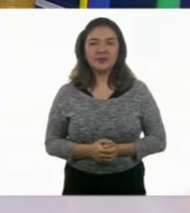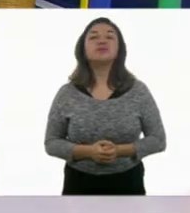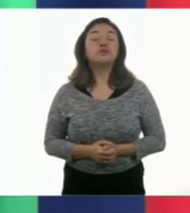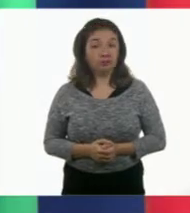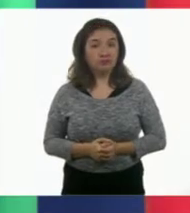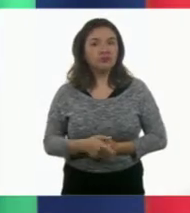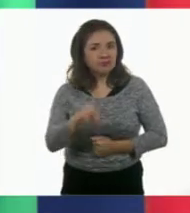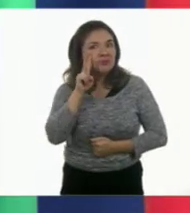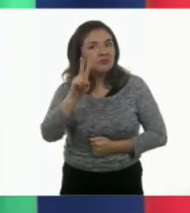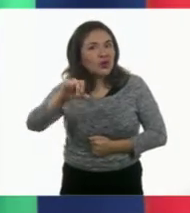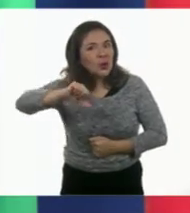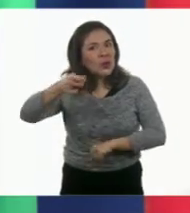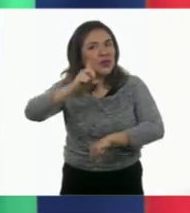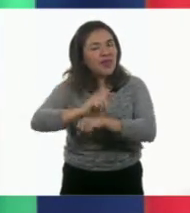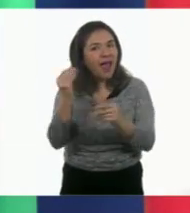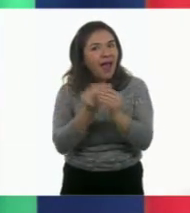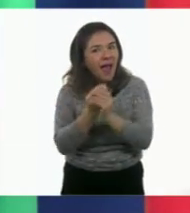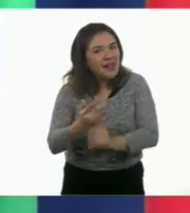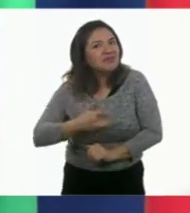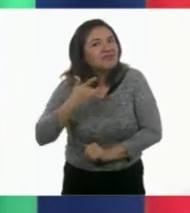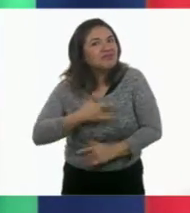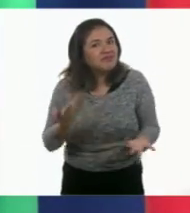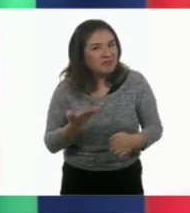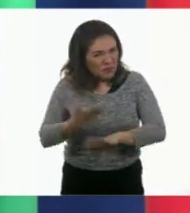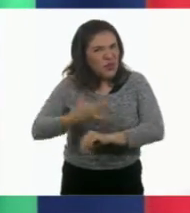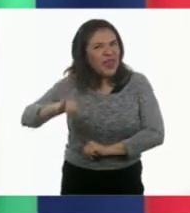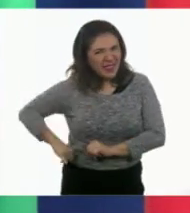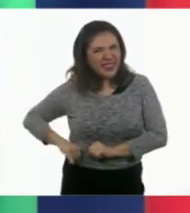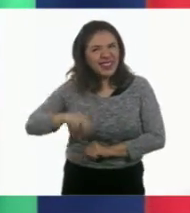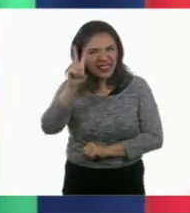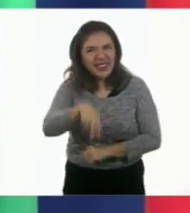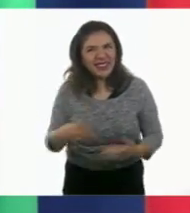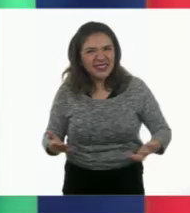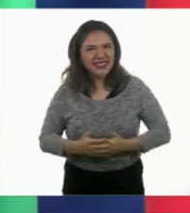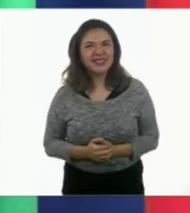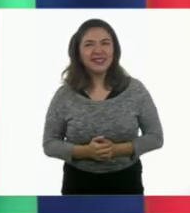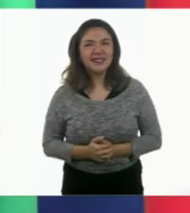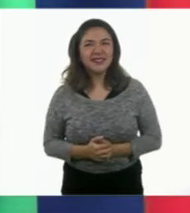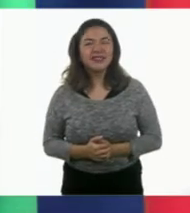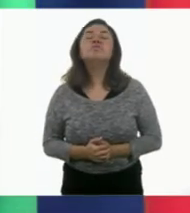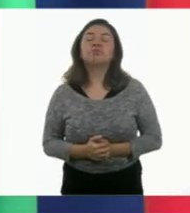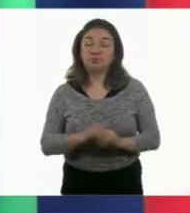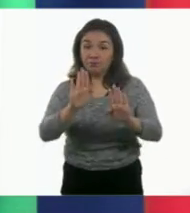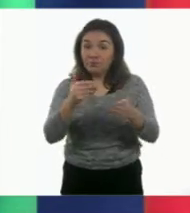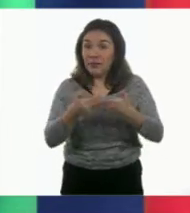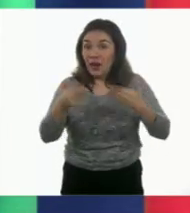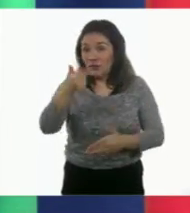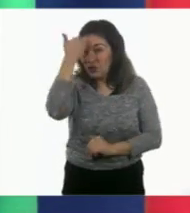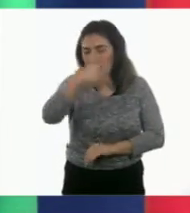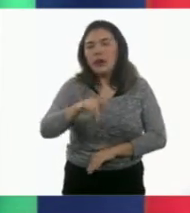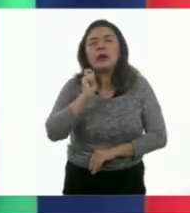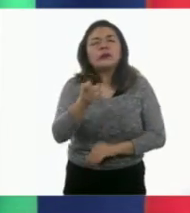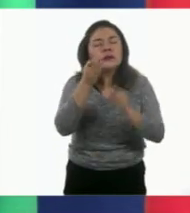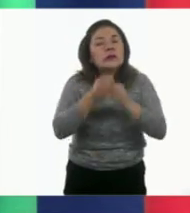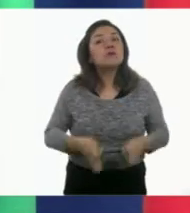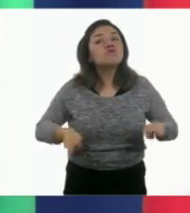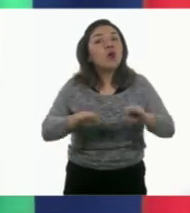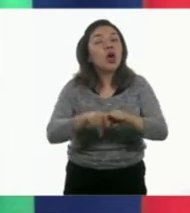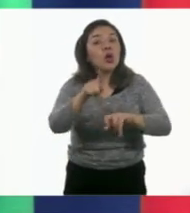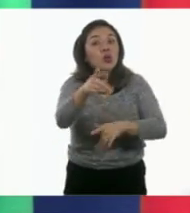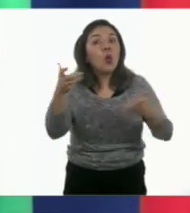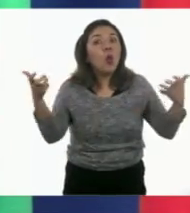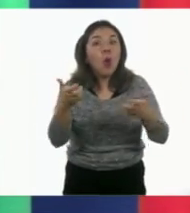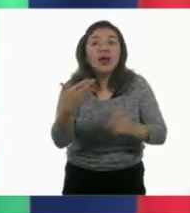¿Qué te pareció la sesión de hoy? Fue interesante, ¿verdad? Ahora ya sabes la importancia de